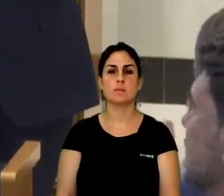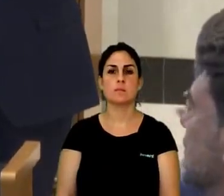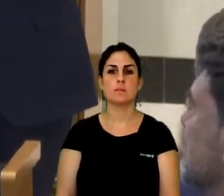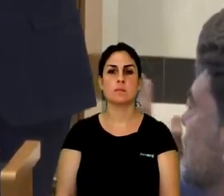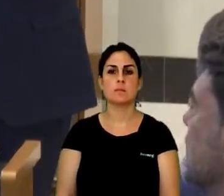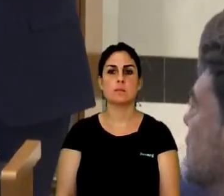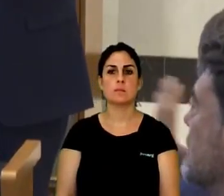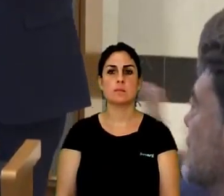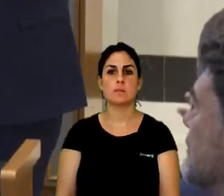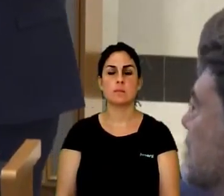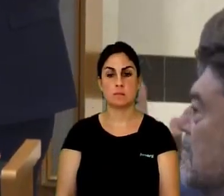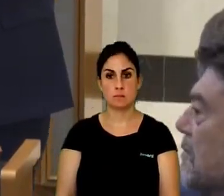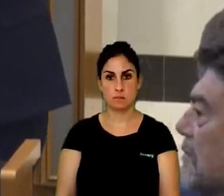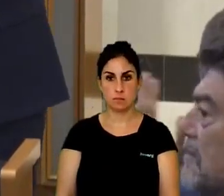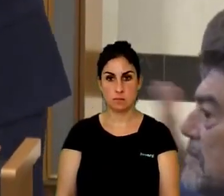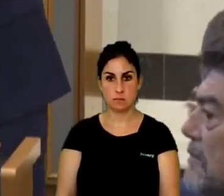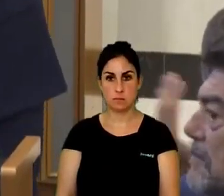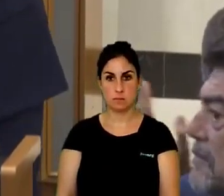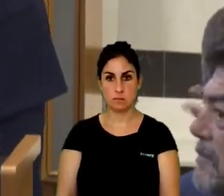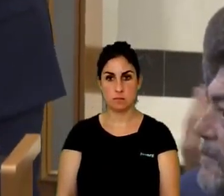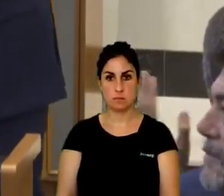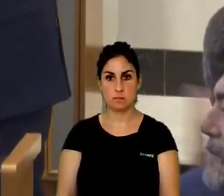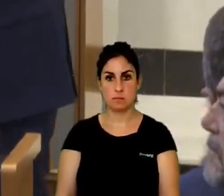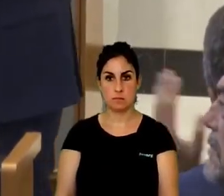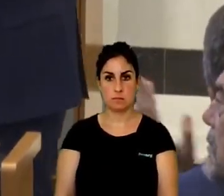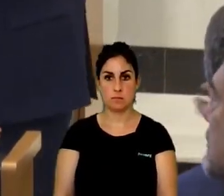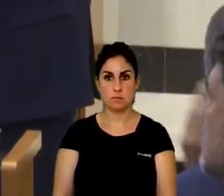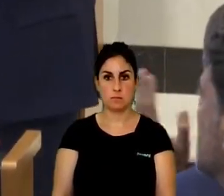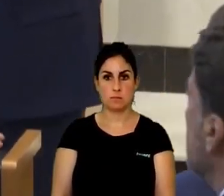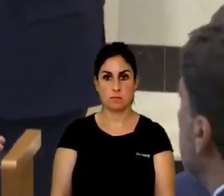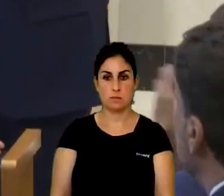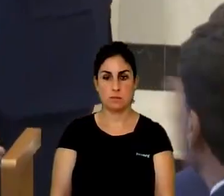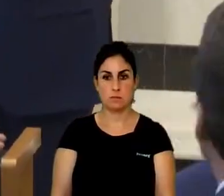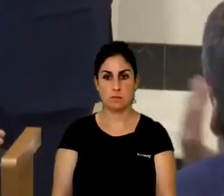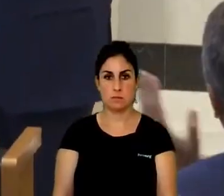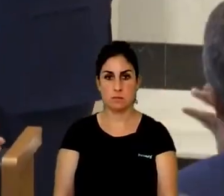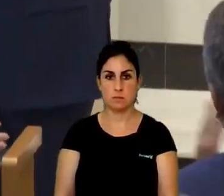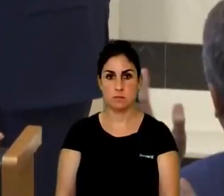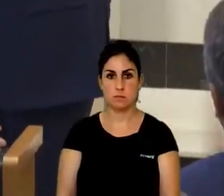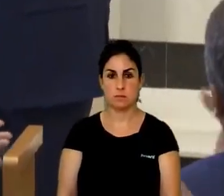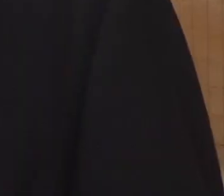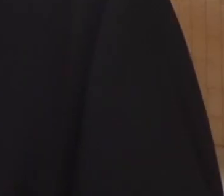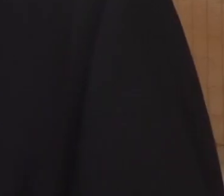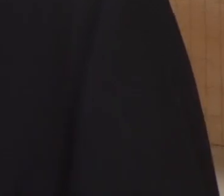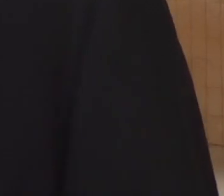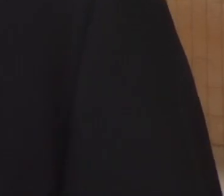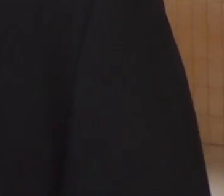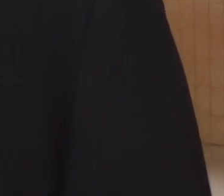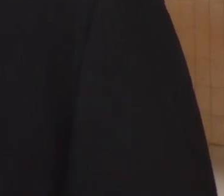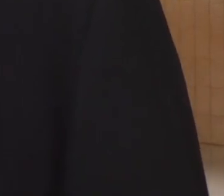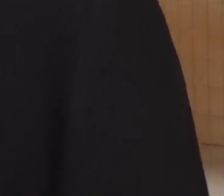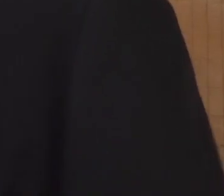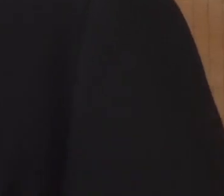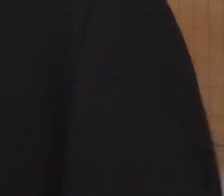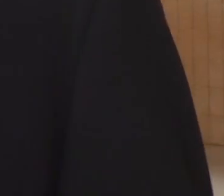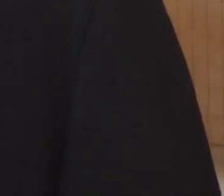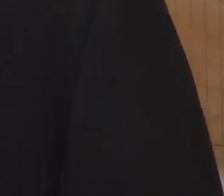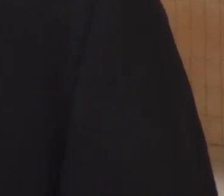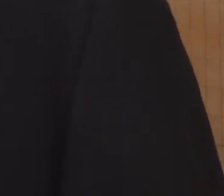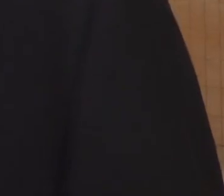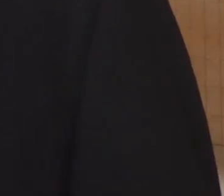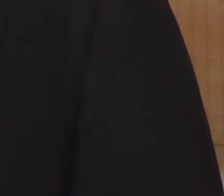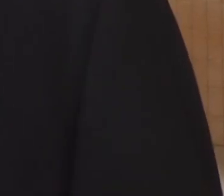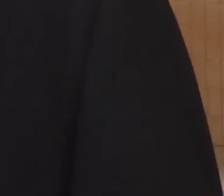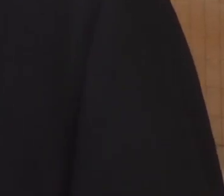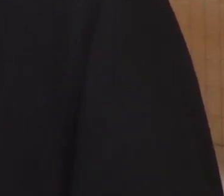la suspensión cautelar del aumento del caudal ecológico solicitado por la diputación alicantina la provincia de laa persegona